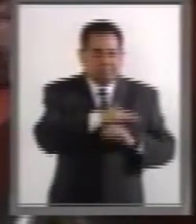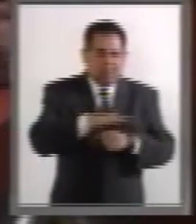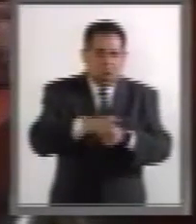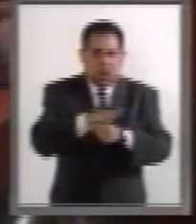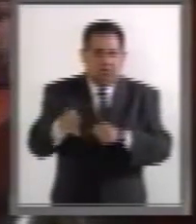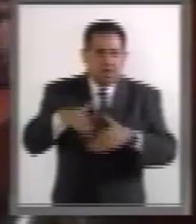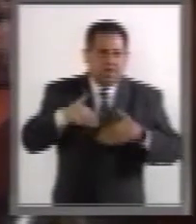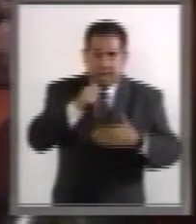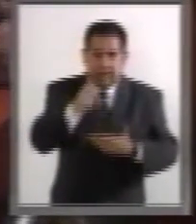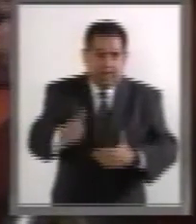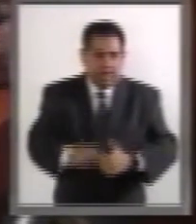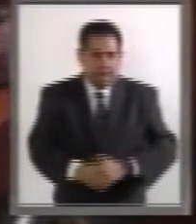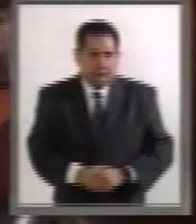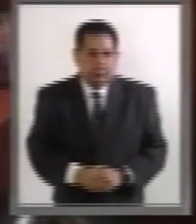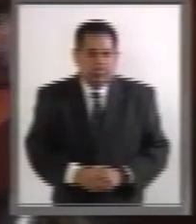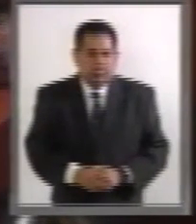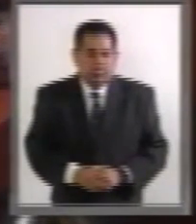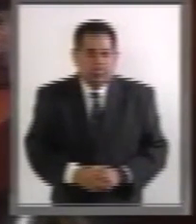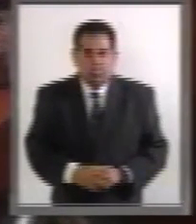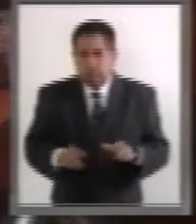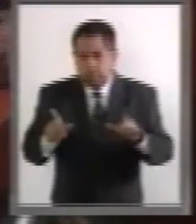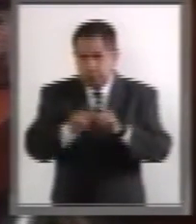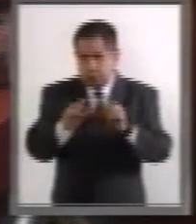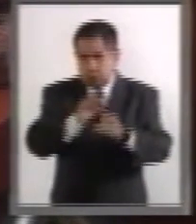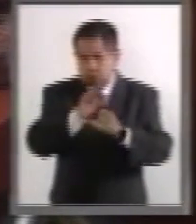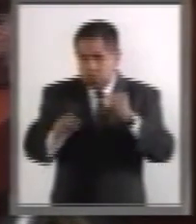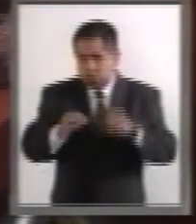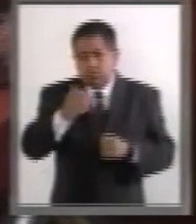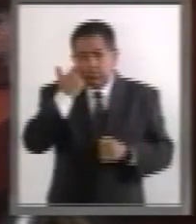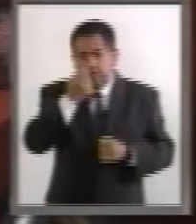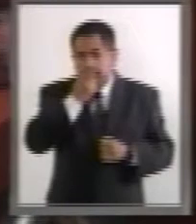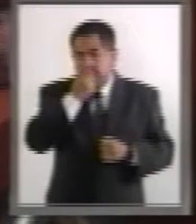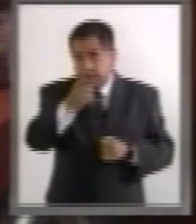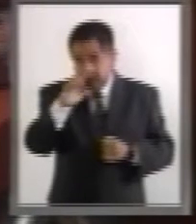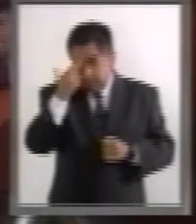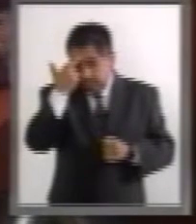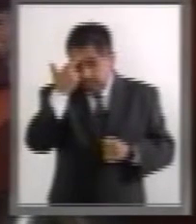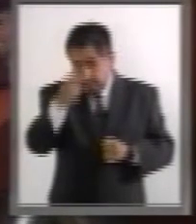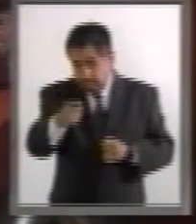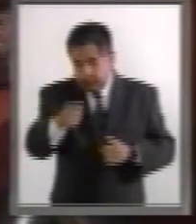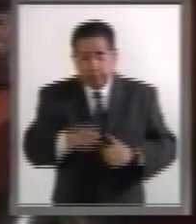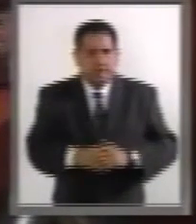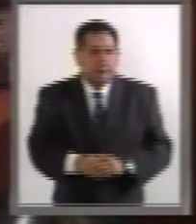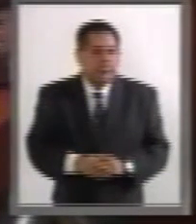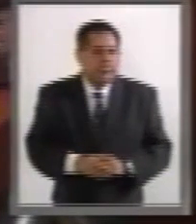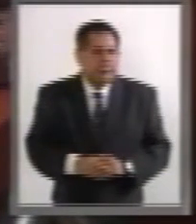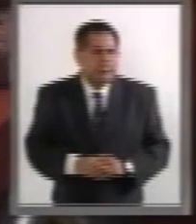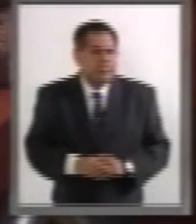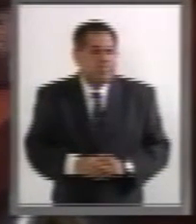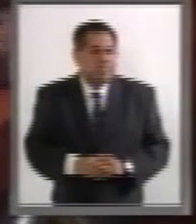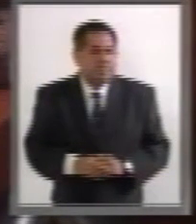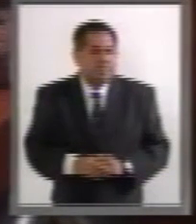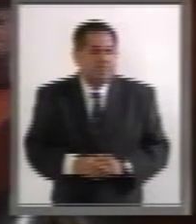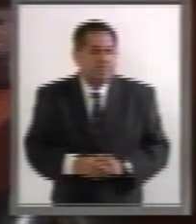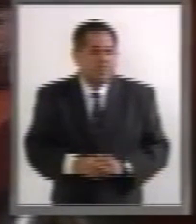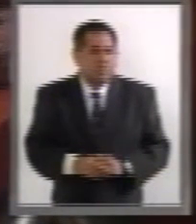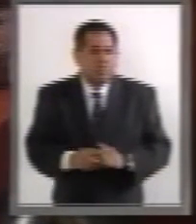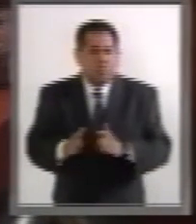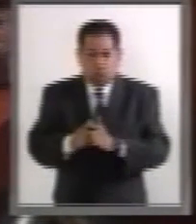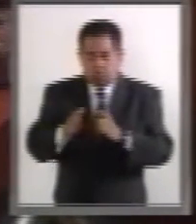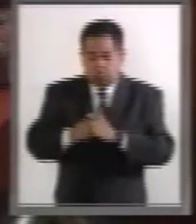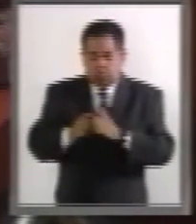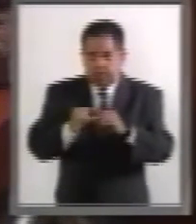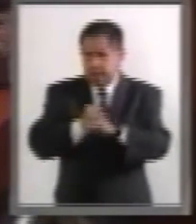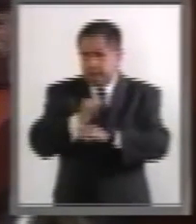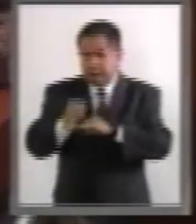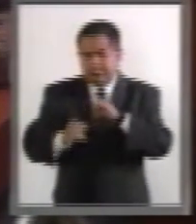locales. Quiero finalmente recordar lo que el Grupo